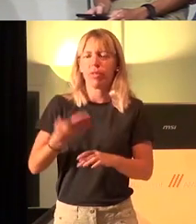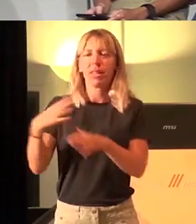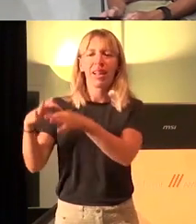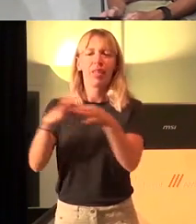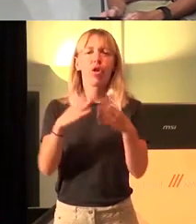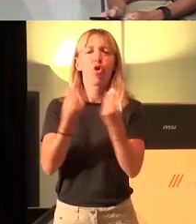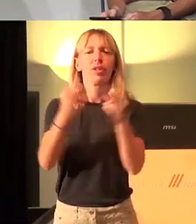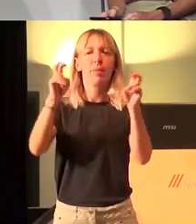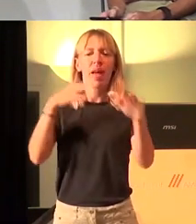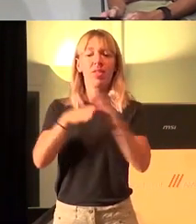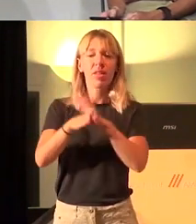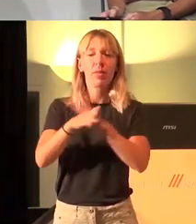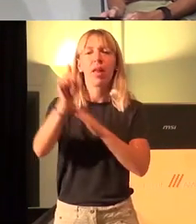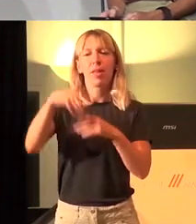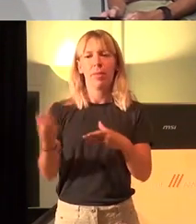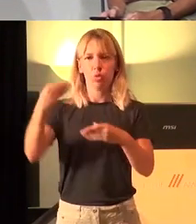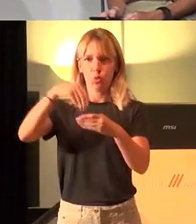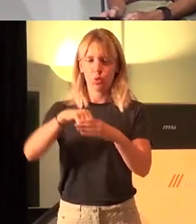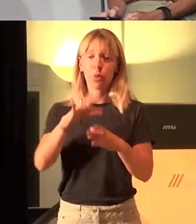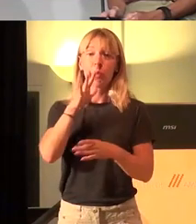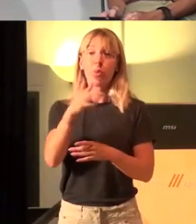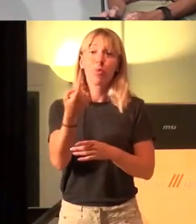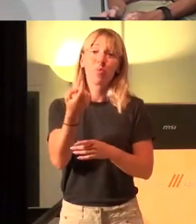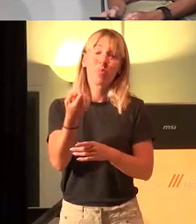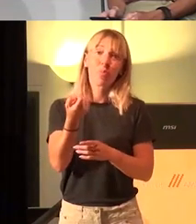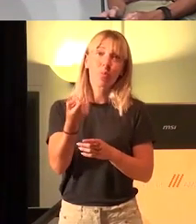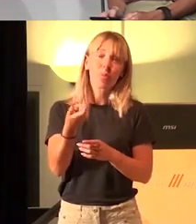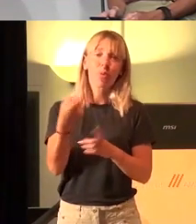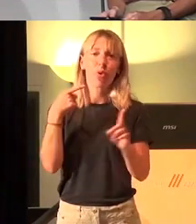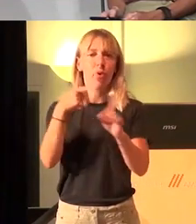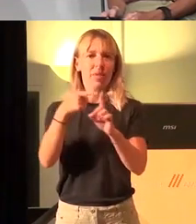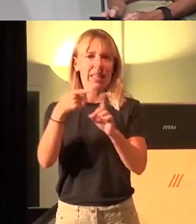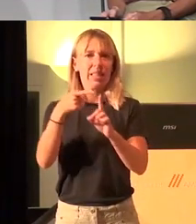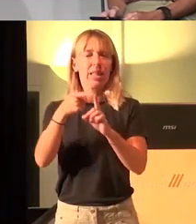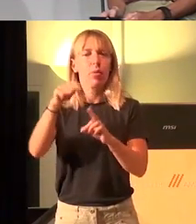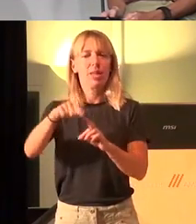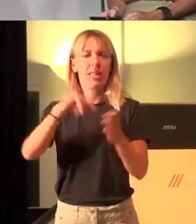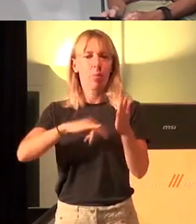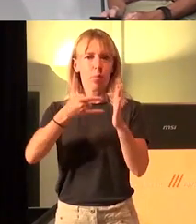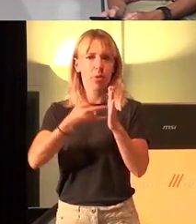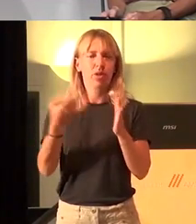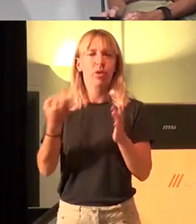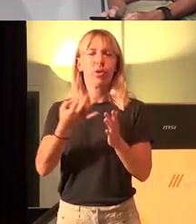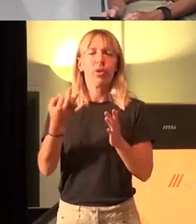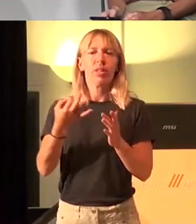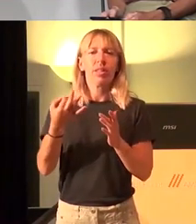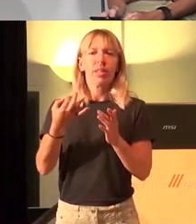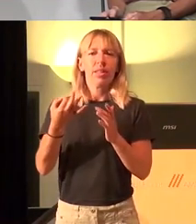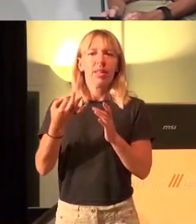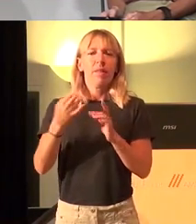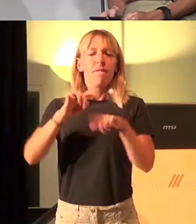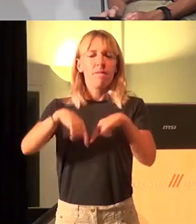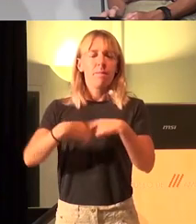a la accesibilidad y sobre todo a la inclusión, porque era un poco el objetivo del proyecto que